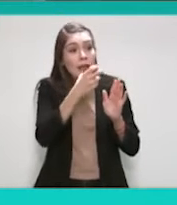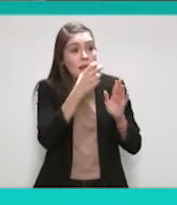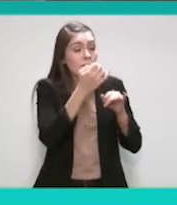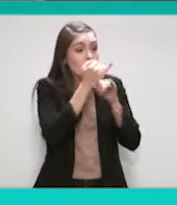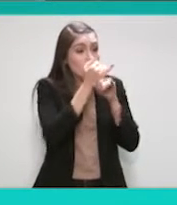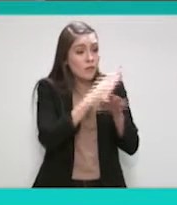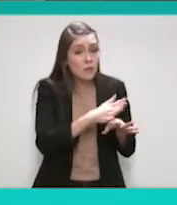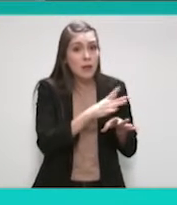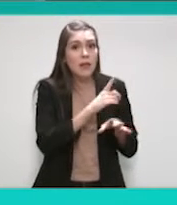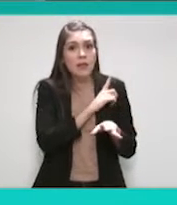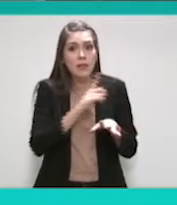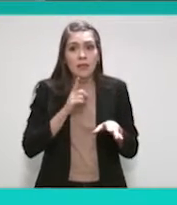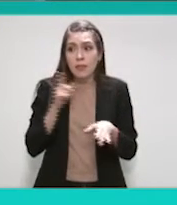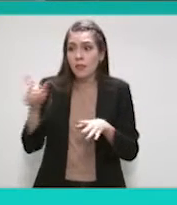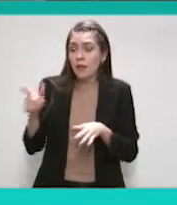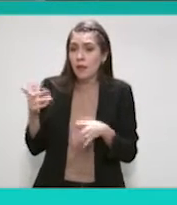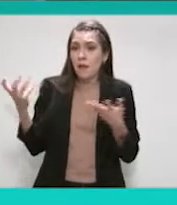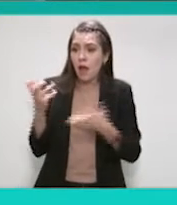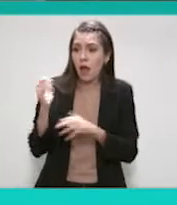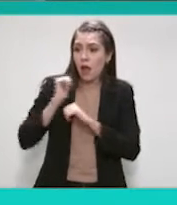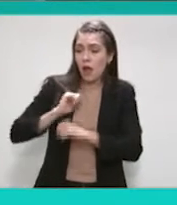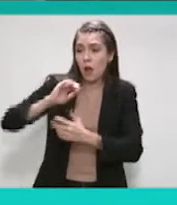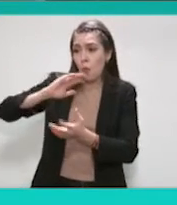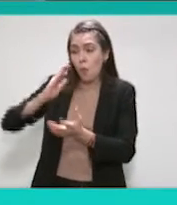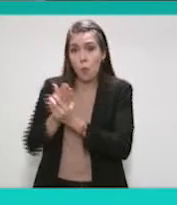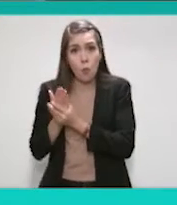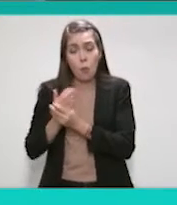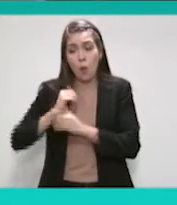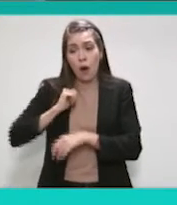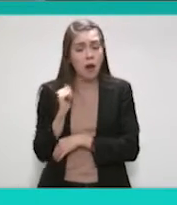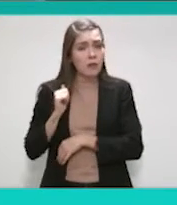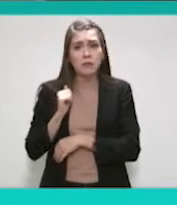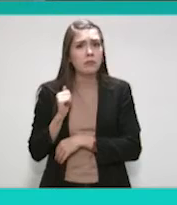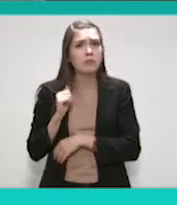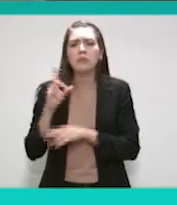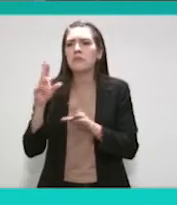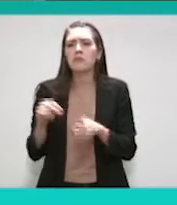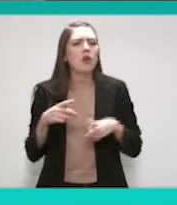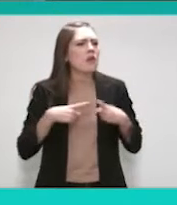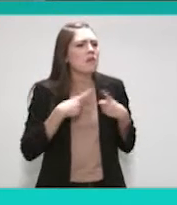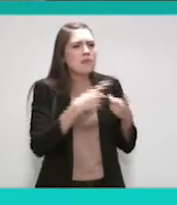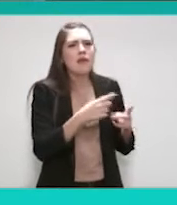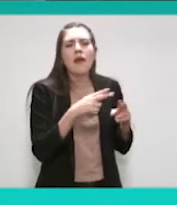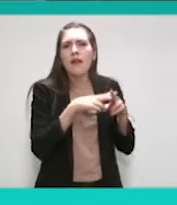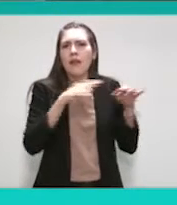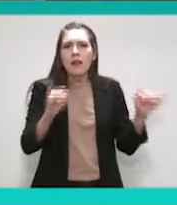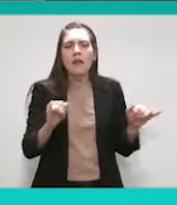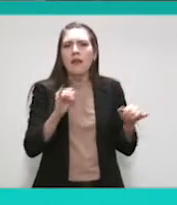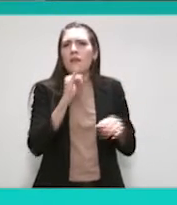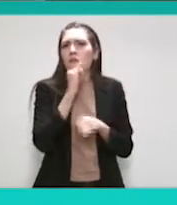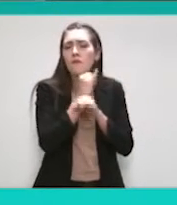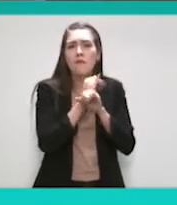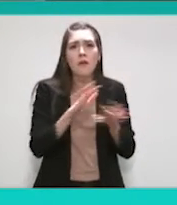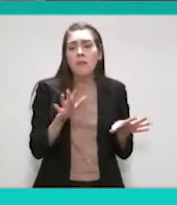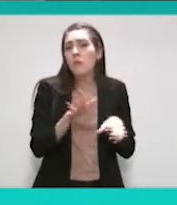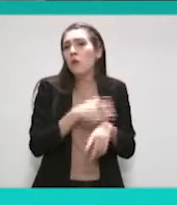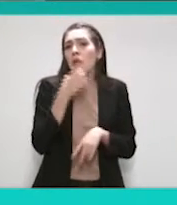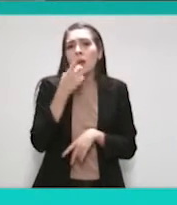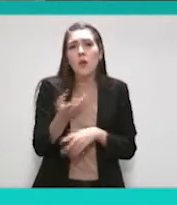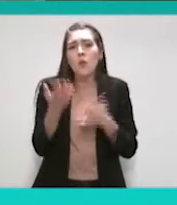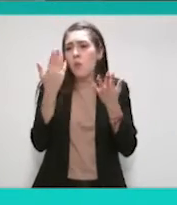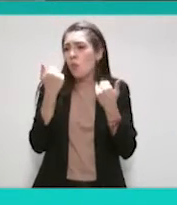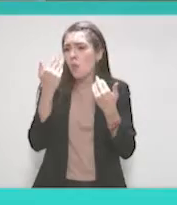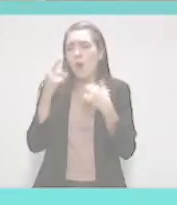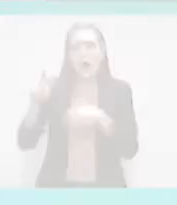deba obrar en sus archivos dicho de otra manera no se entregó información porque aparentemente no se encontraba dentro de los archivos